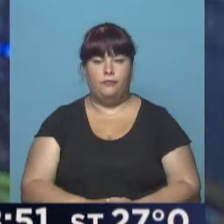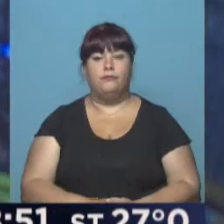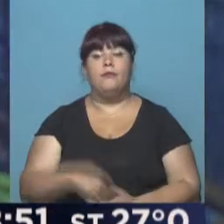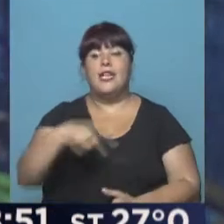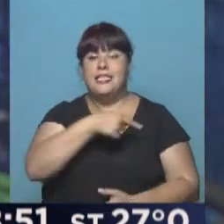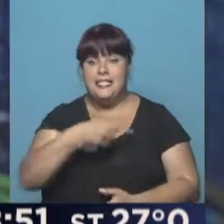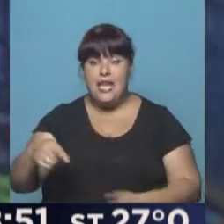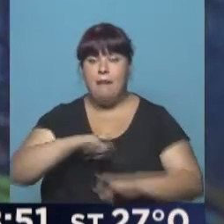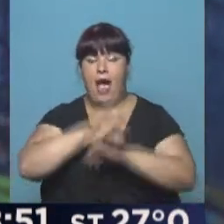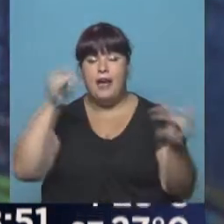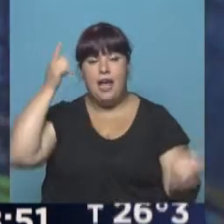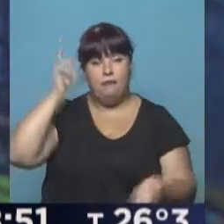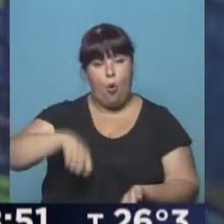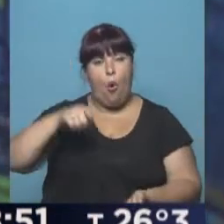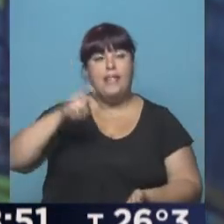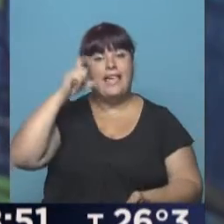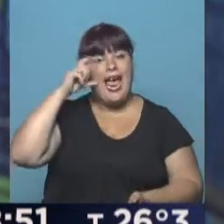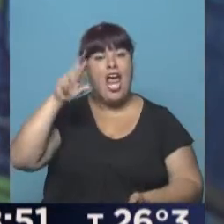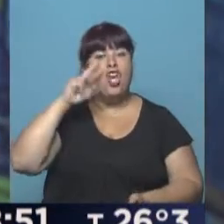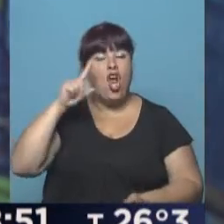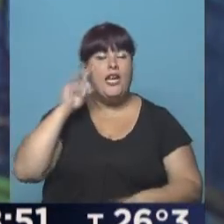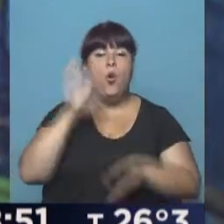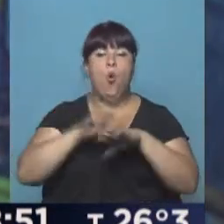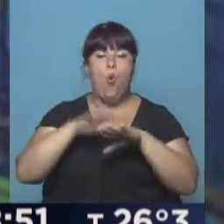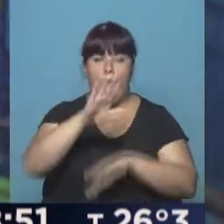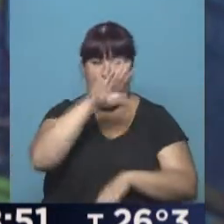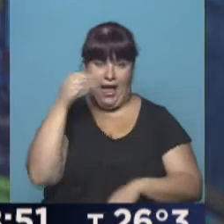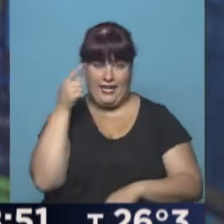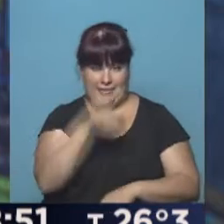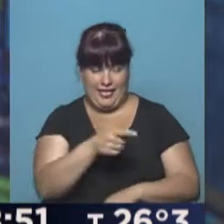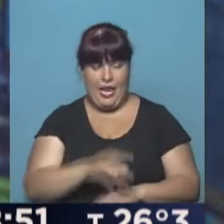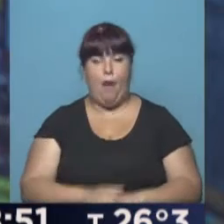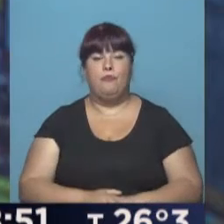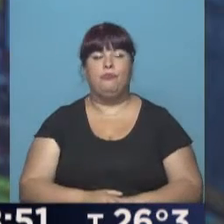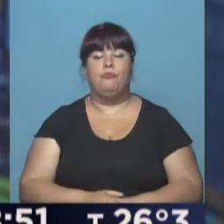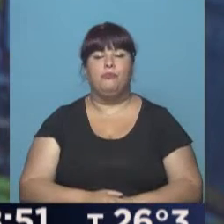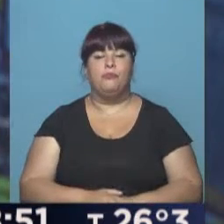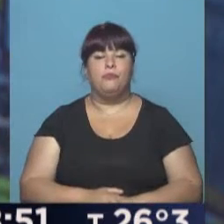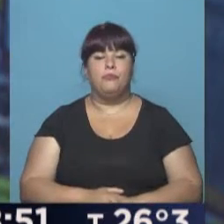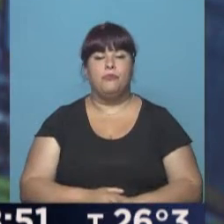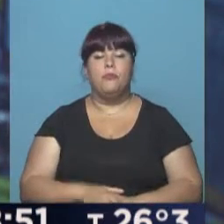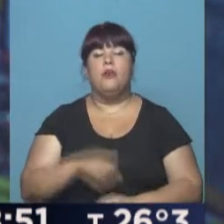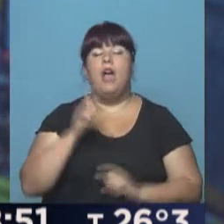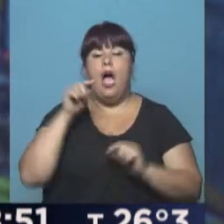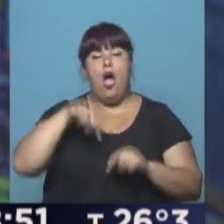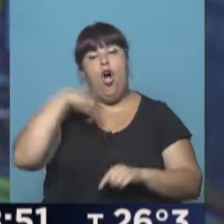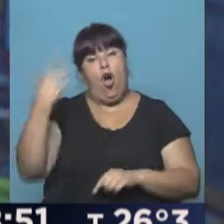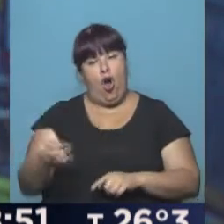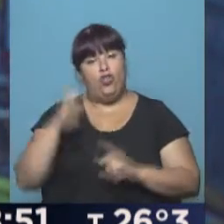Esta semana se conoció el fallo del juez Ercolini que procesó a la expresidenta Cristina Fernández de Kirchner y a